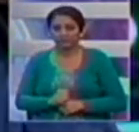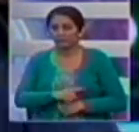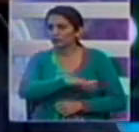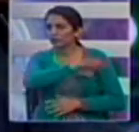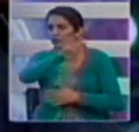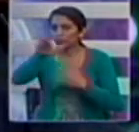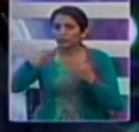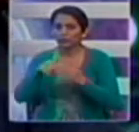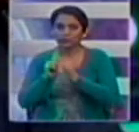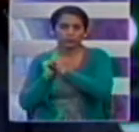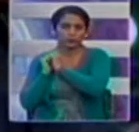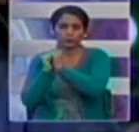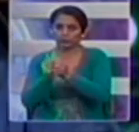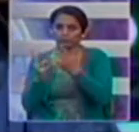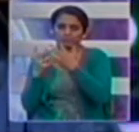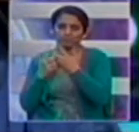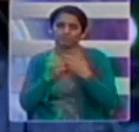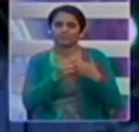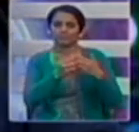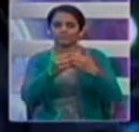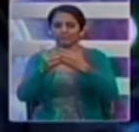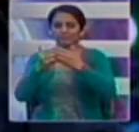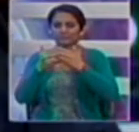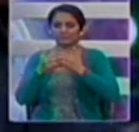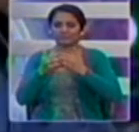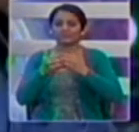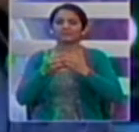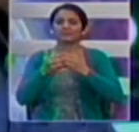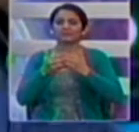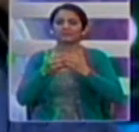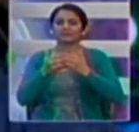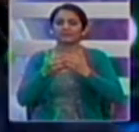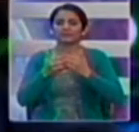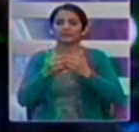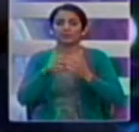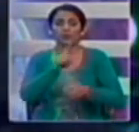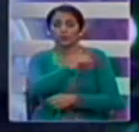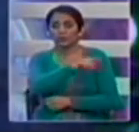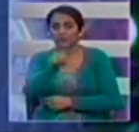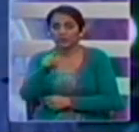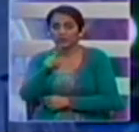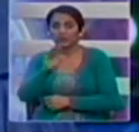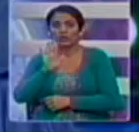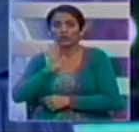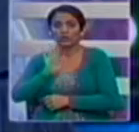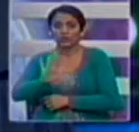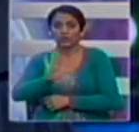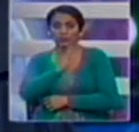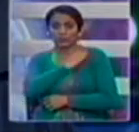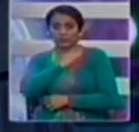juntos, ustedes y su presidente, su servidor,